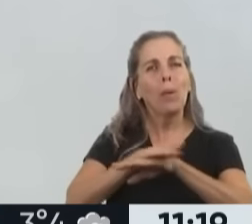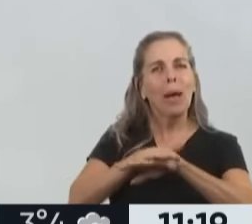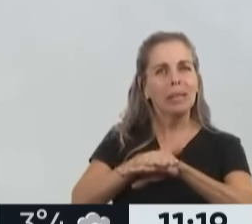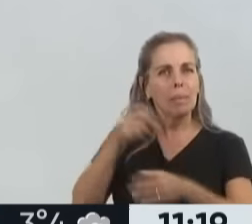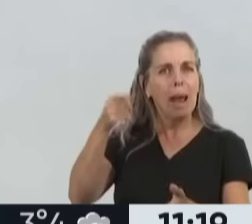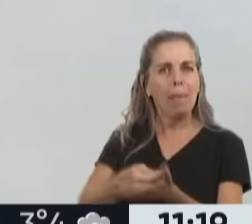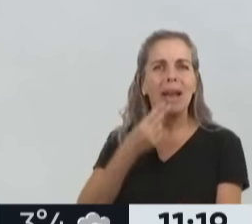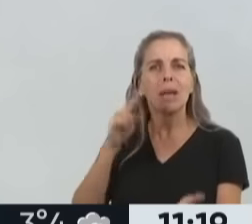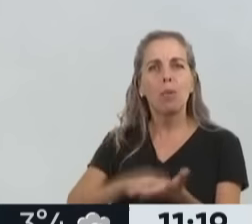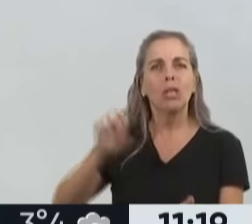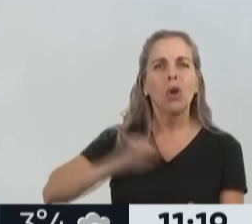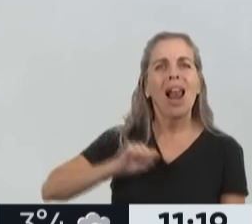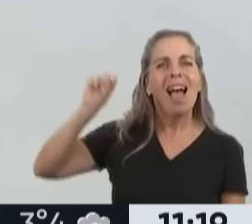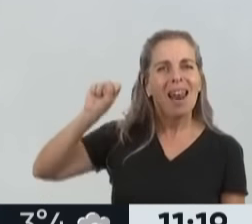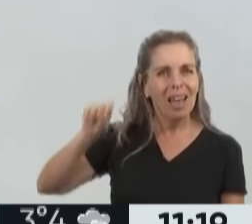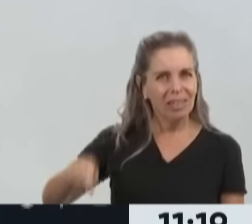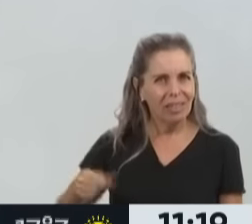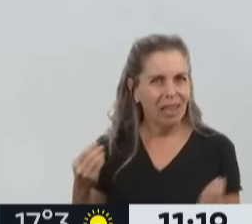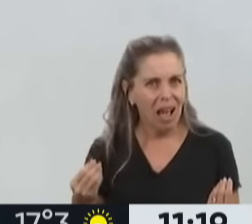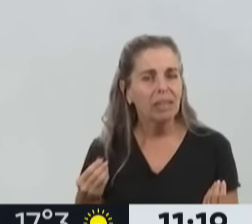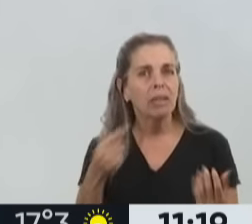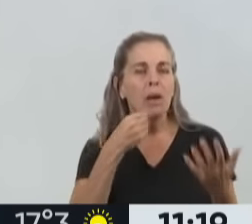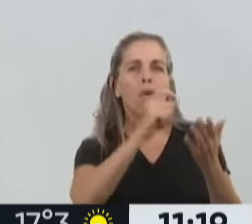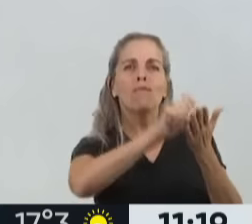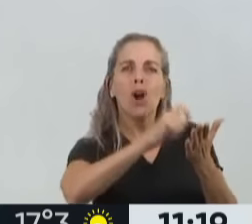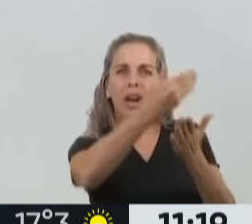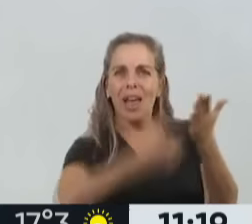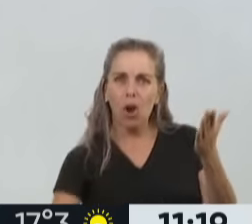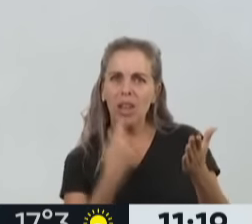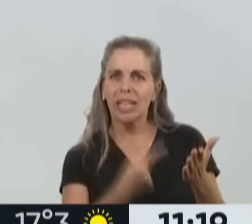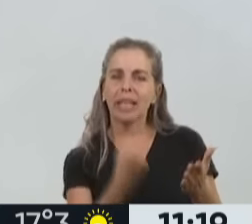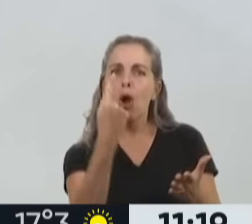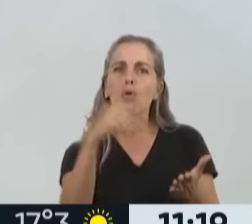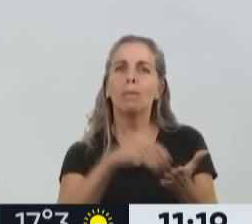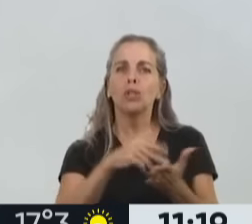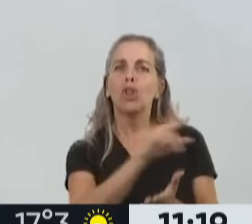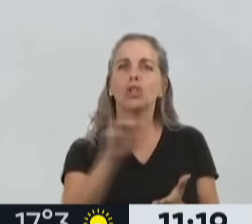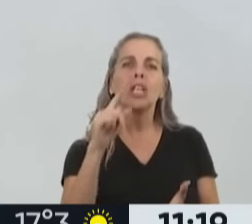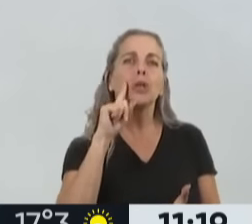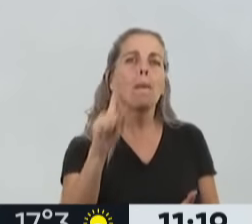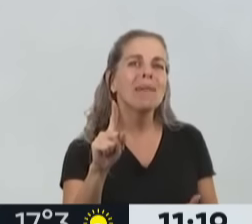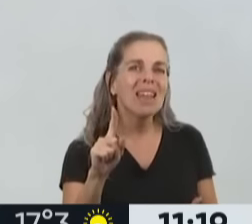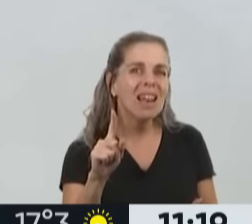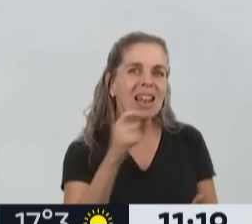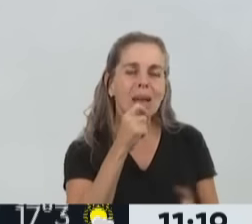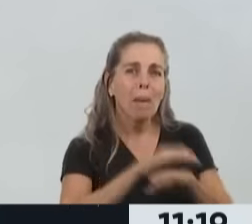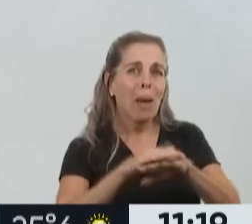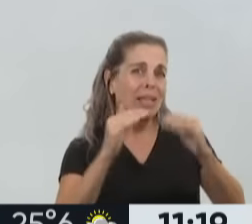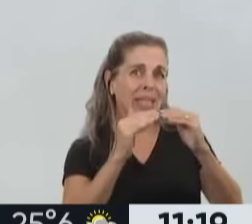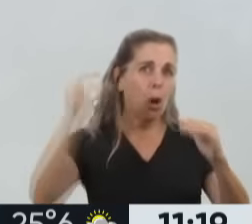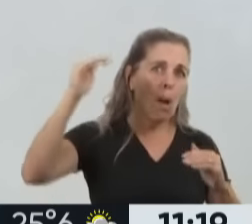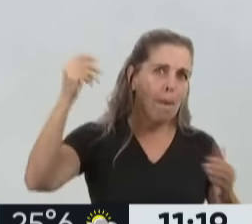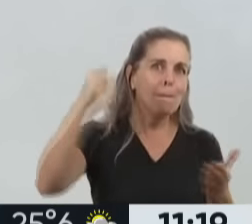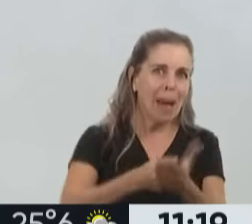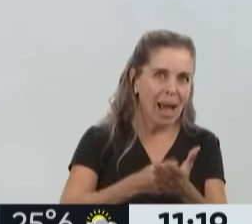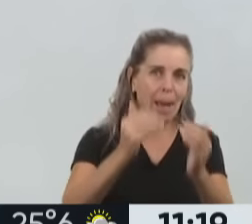eh se leía en el borrador de la ley bases que era de 1,200000 con lo cual generaba controversias porque la información